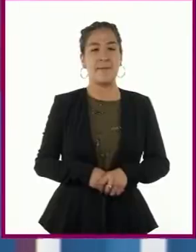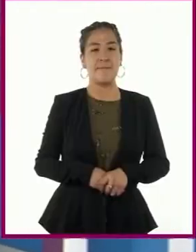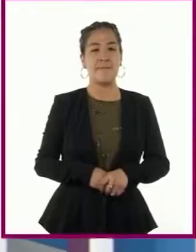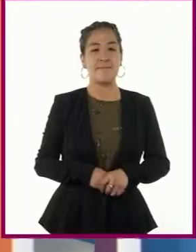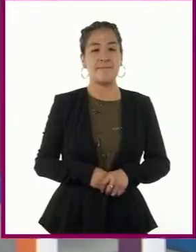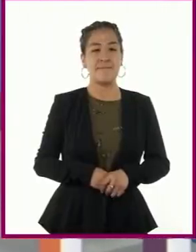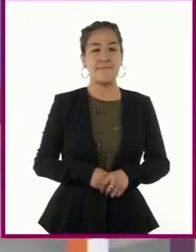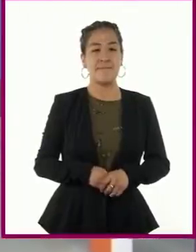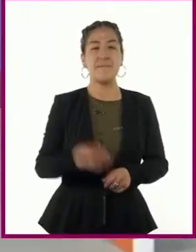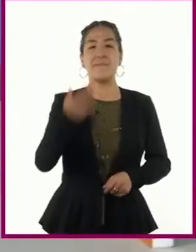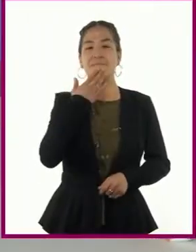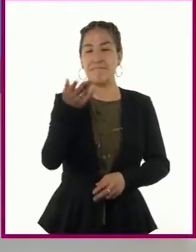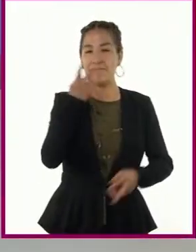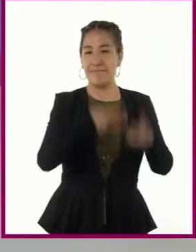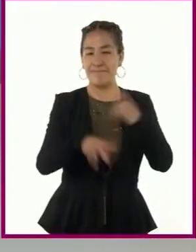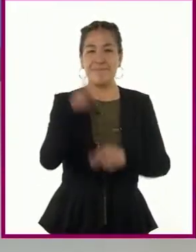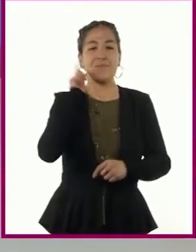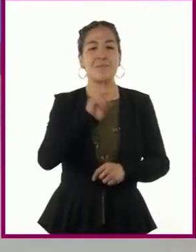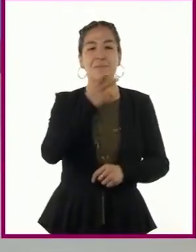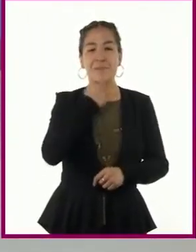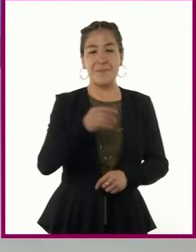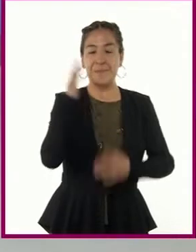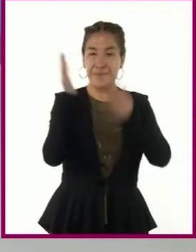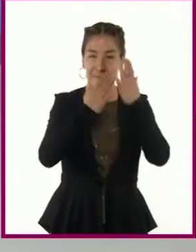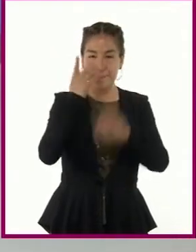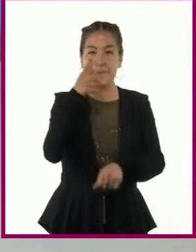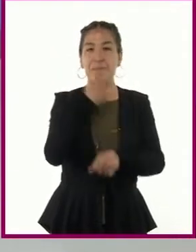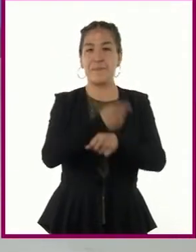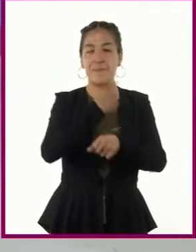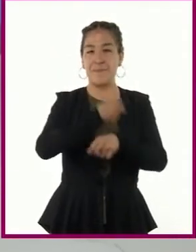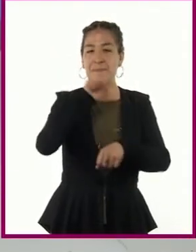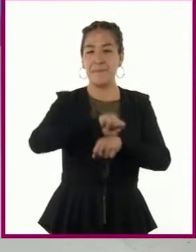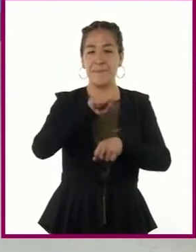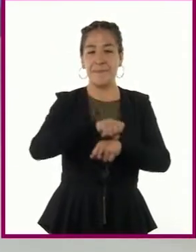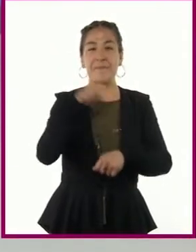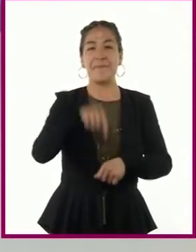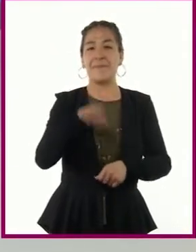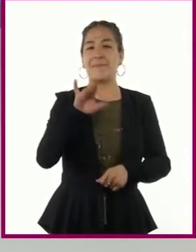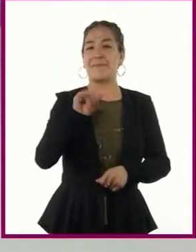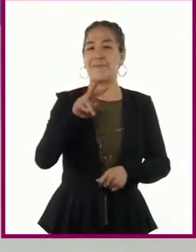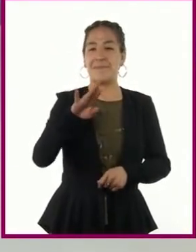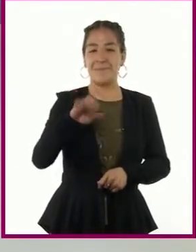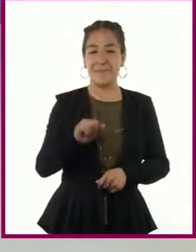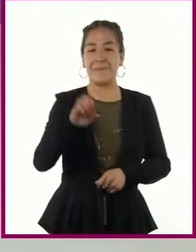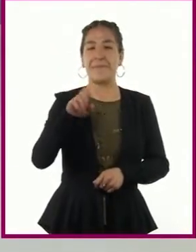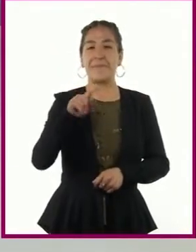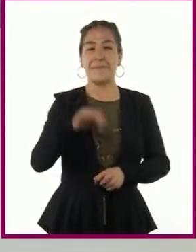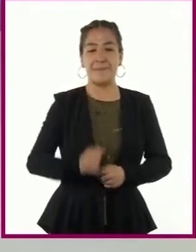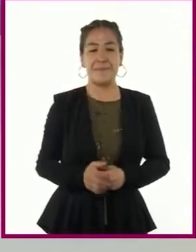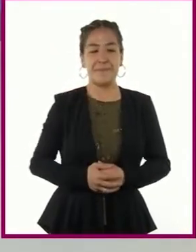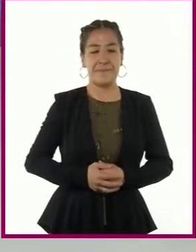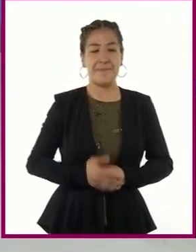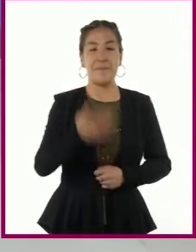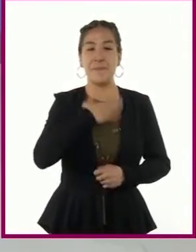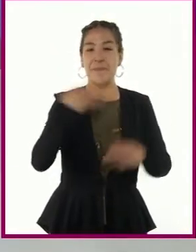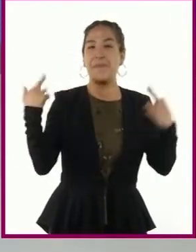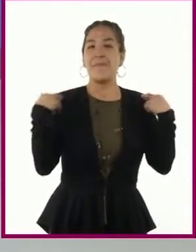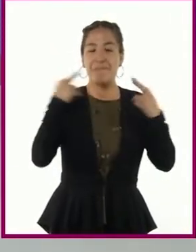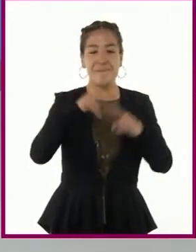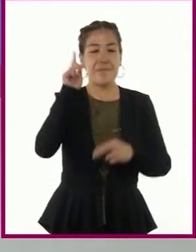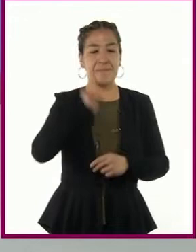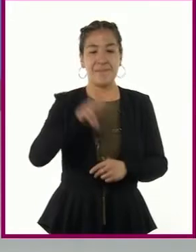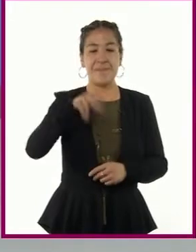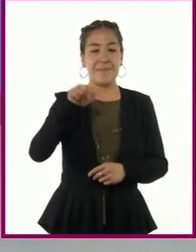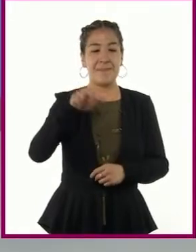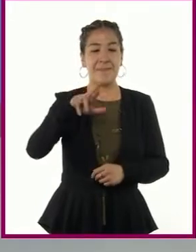Bienvenidas y bienvenidos, estudiantes de primer grado de la asignatura Formación Cívica y Ética. Soy Karina Jiménez Araujo